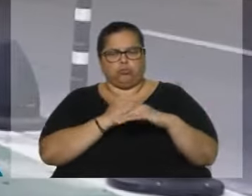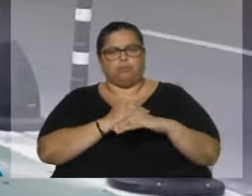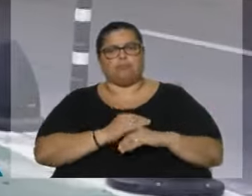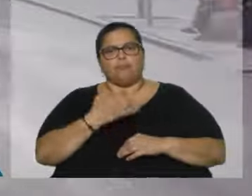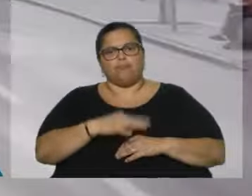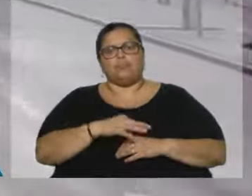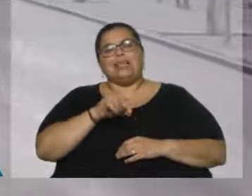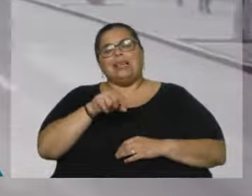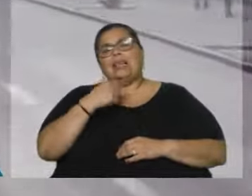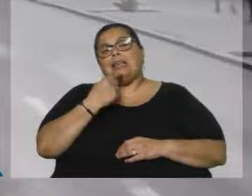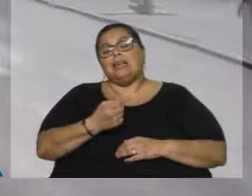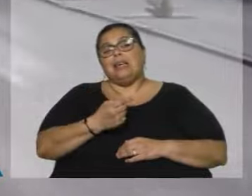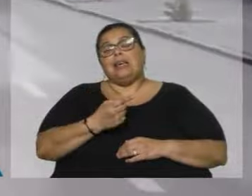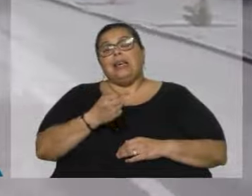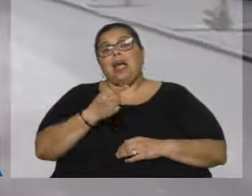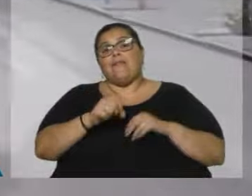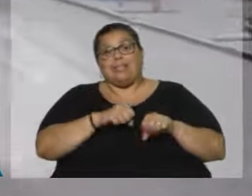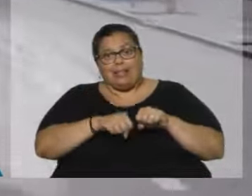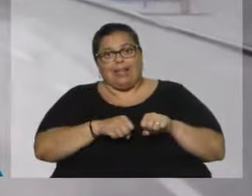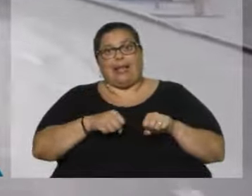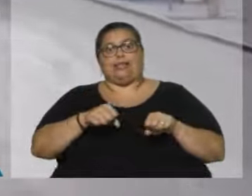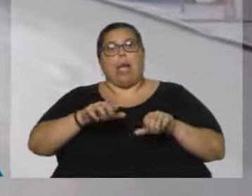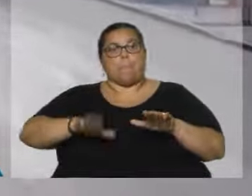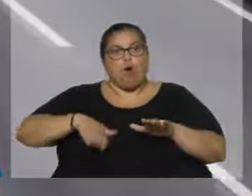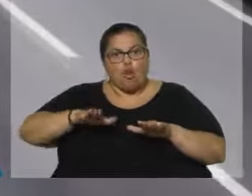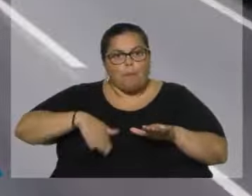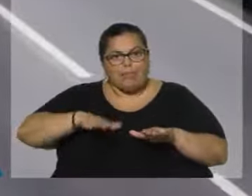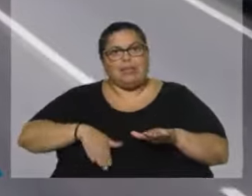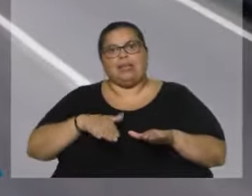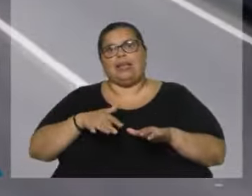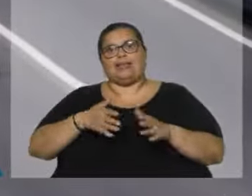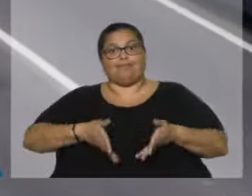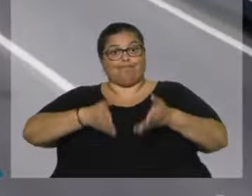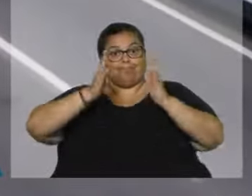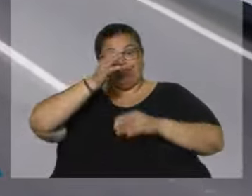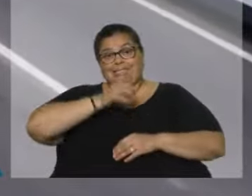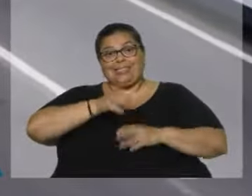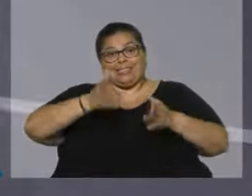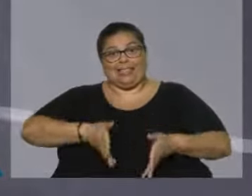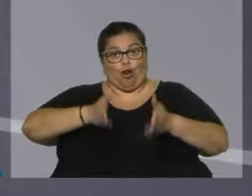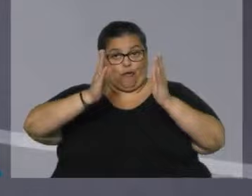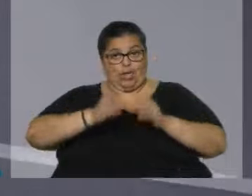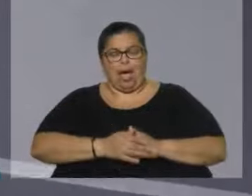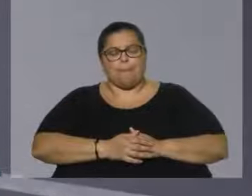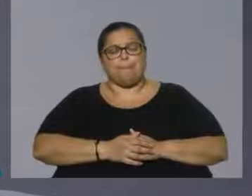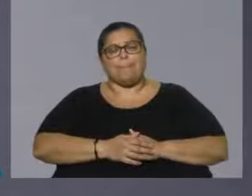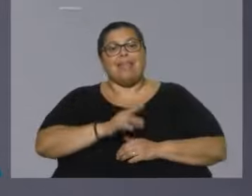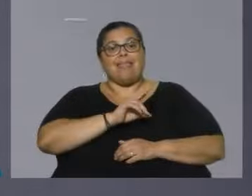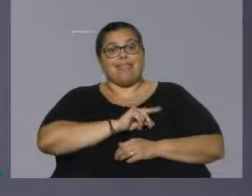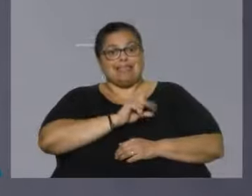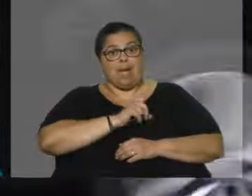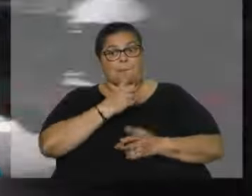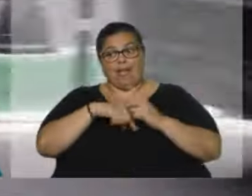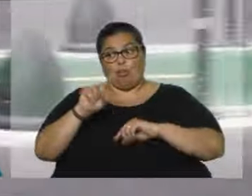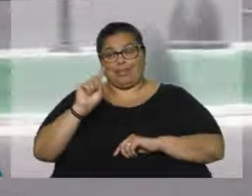movilidad personal como los monopatines circulando por la ciclovía de la avenida 18 de julio en diciembre de